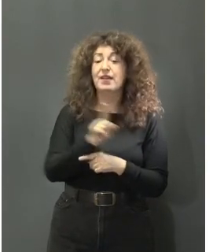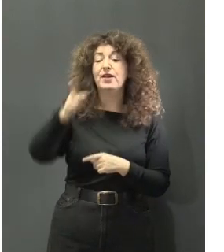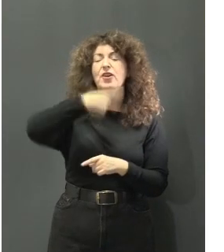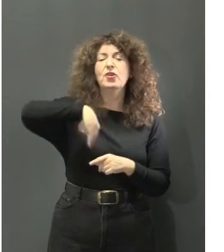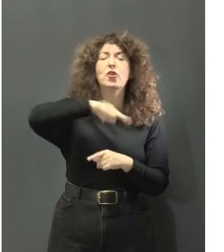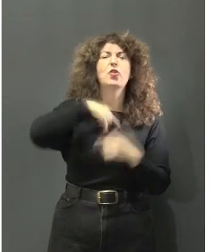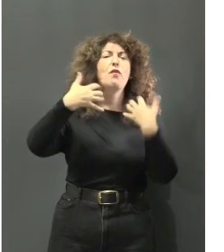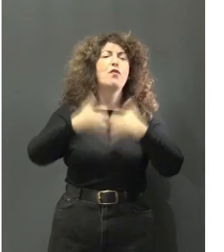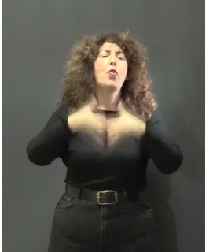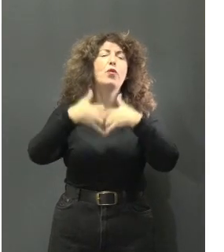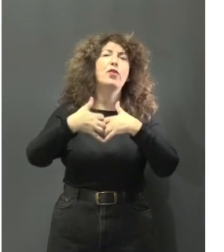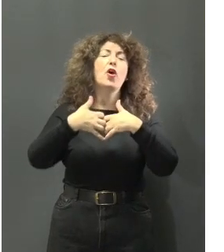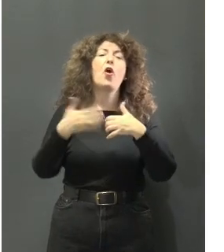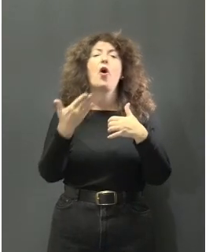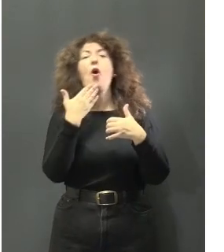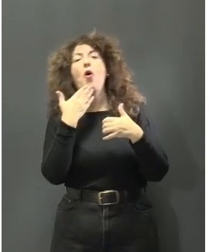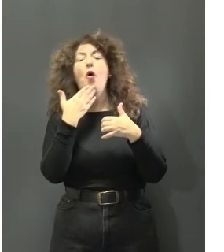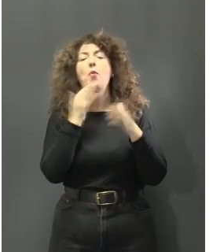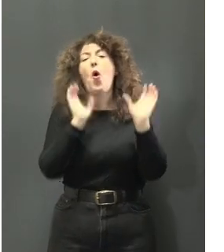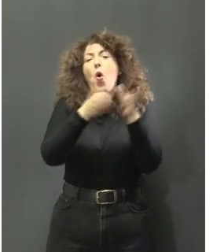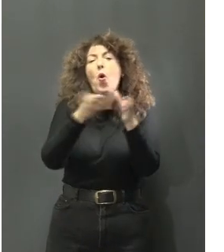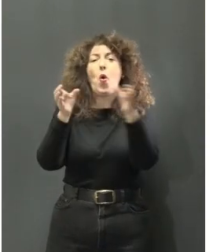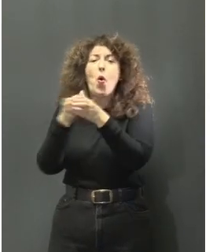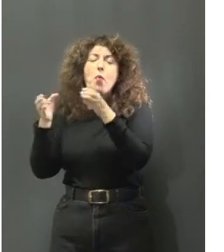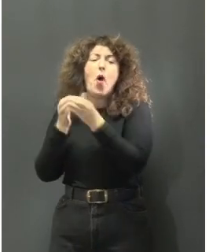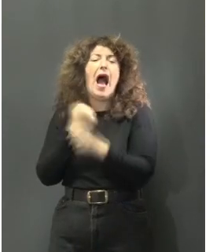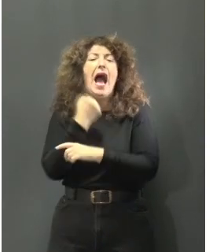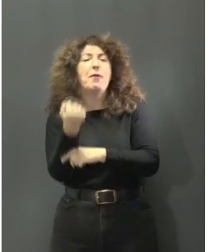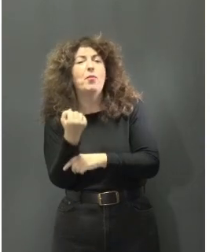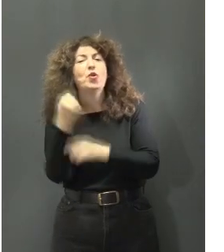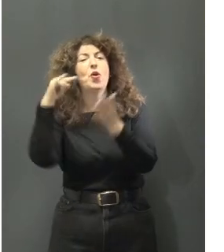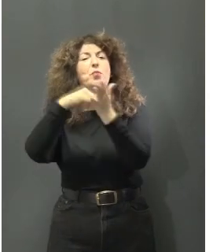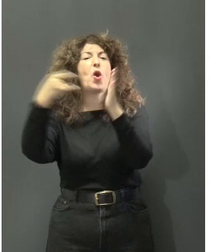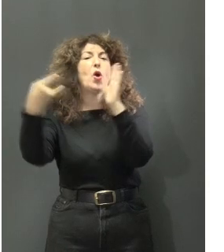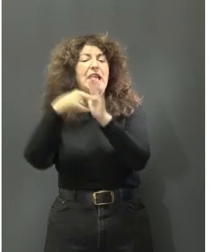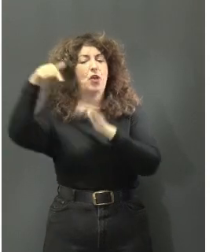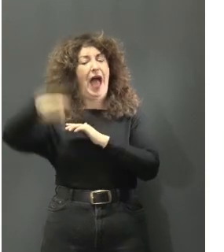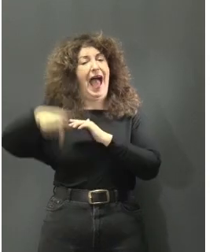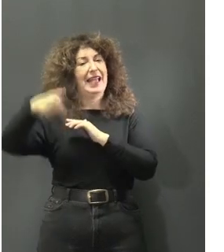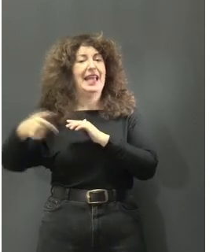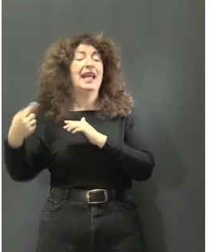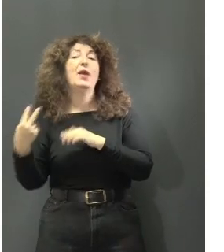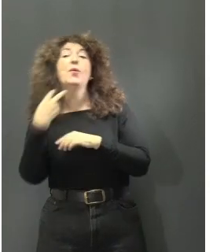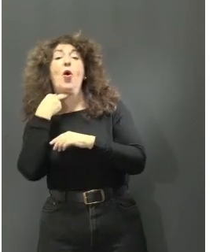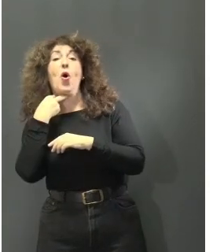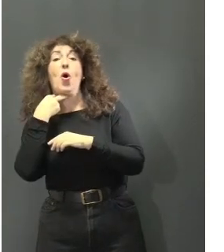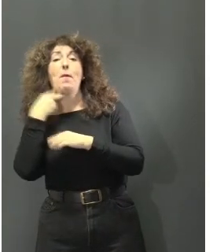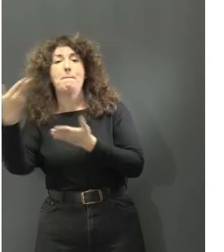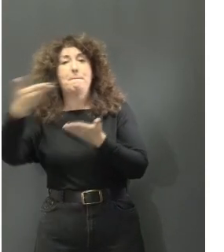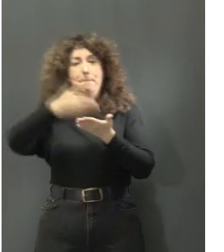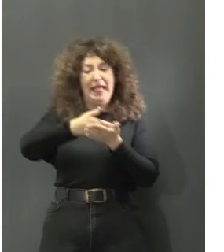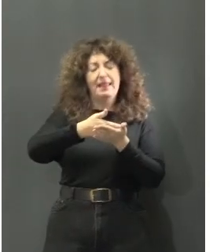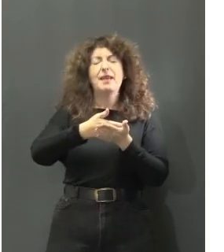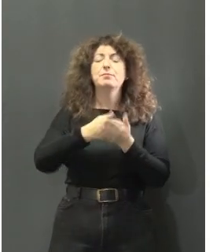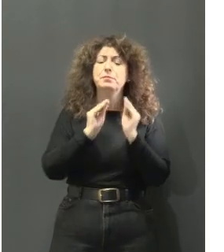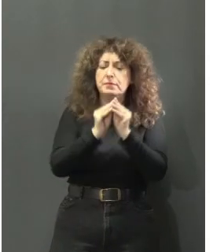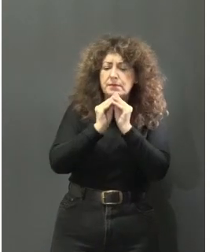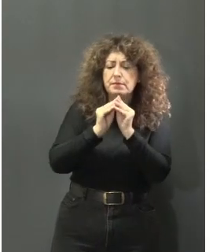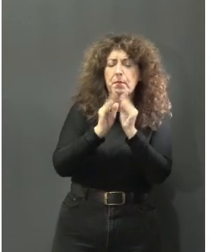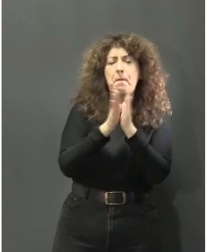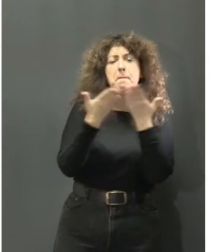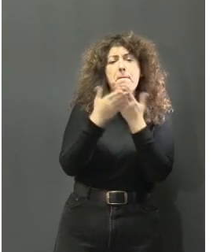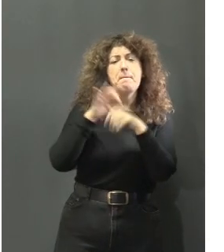hemos funcionado como comparsas de un proyecto que sale de aquí, que es hacer un manual de estilo para el inserso.